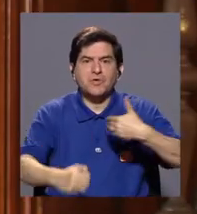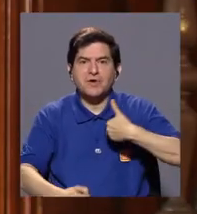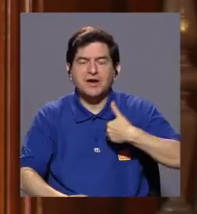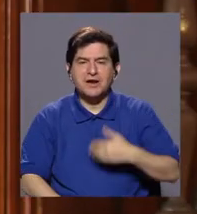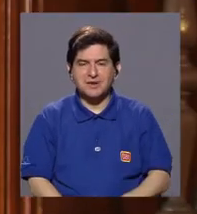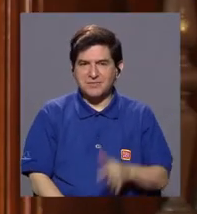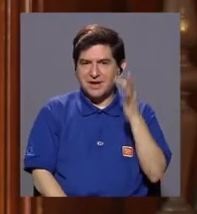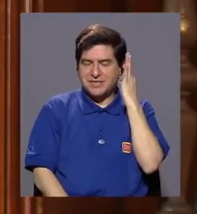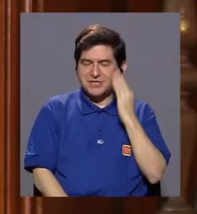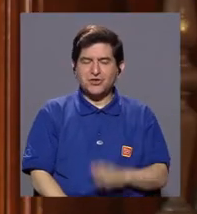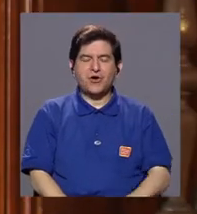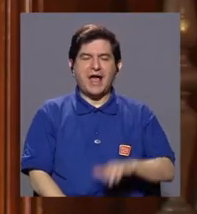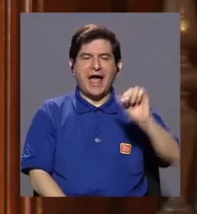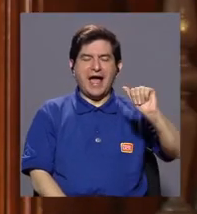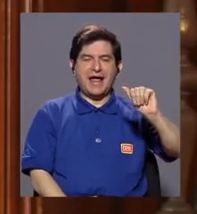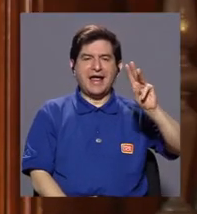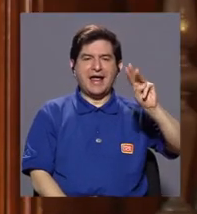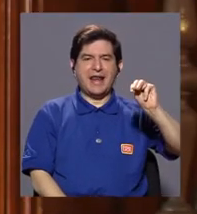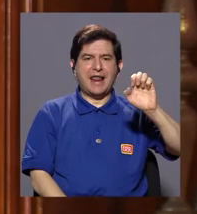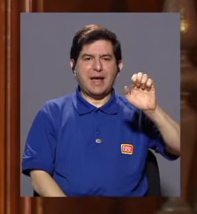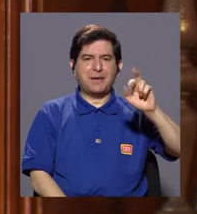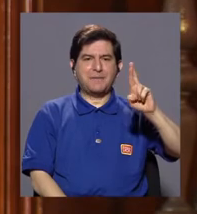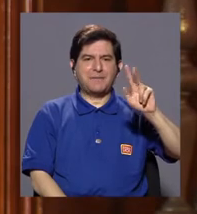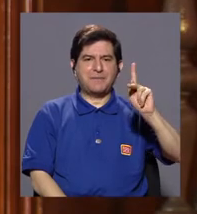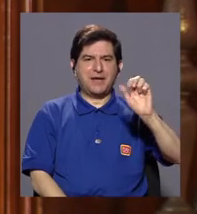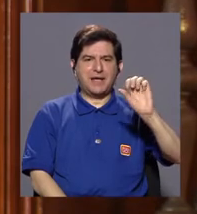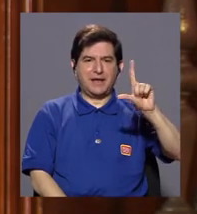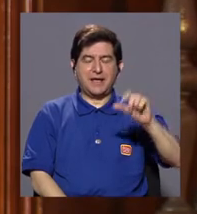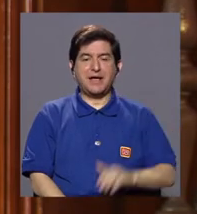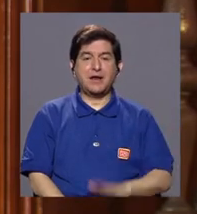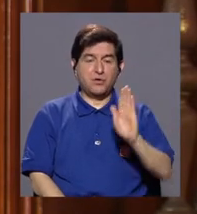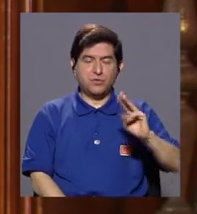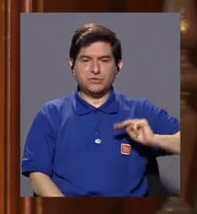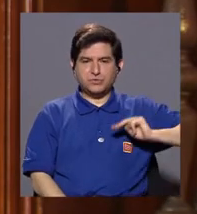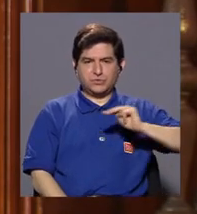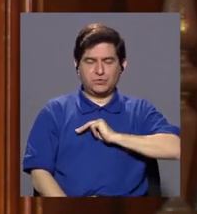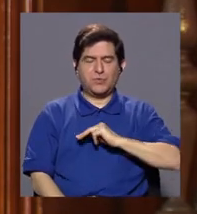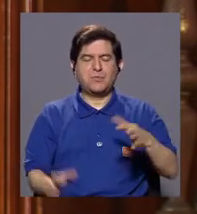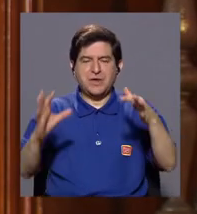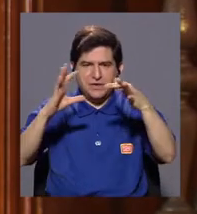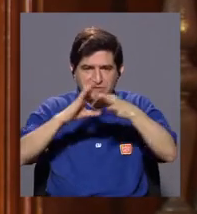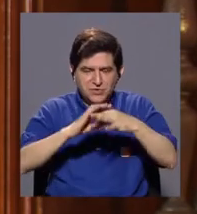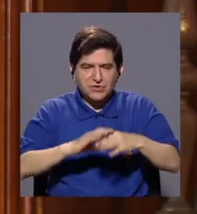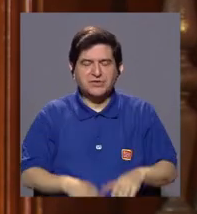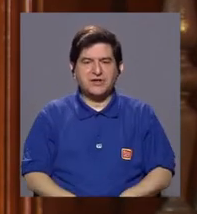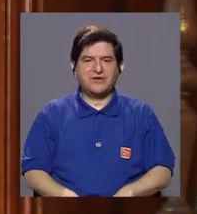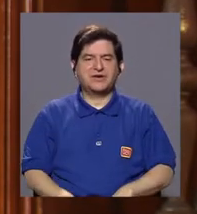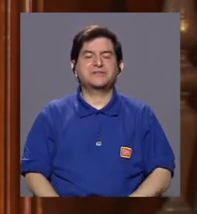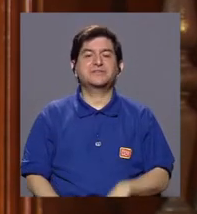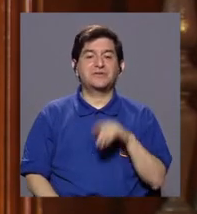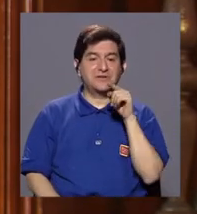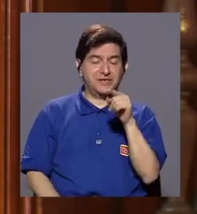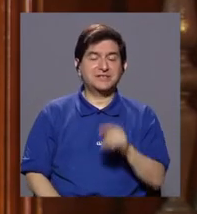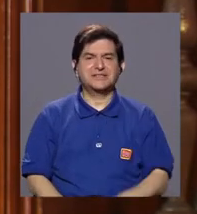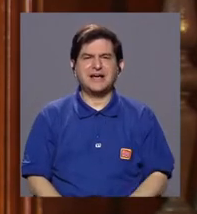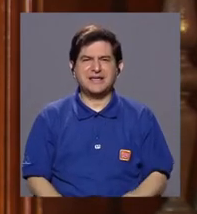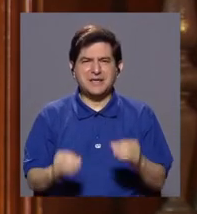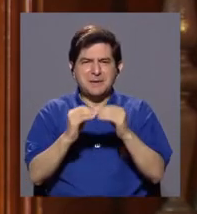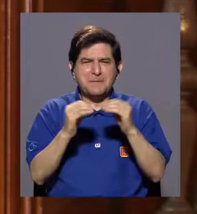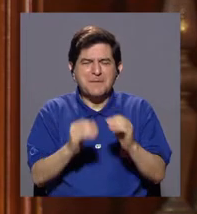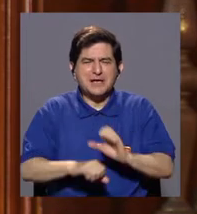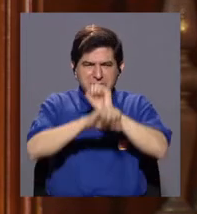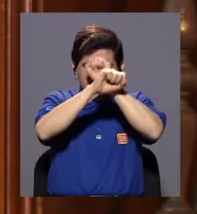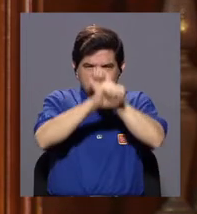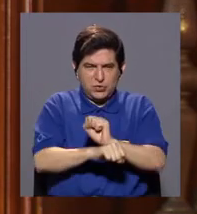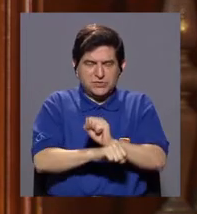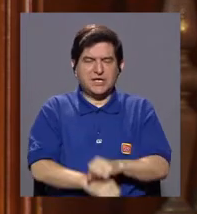que ha tenido la señora Merkel con su canciller que es de la CSU, mucho más conservadora de Bavaria,